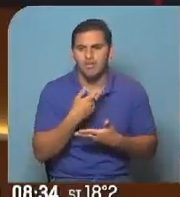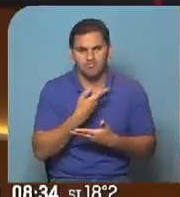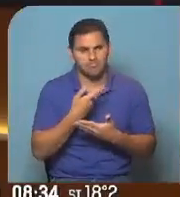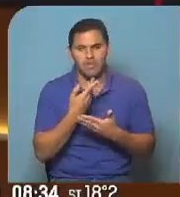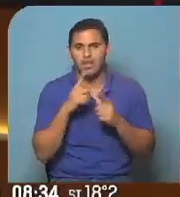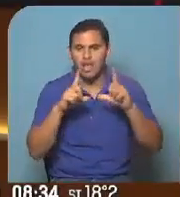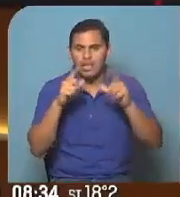no por favor rechazo